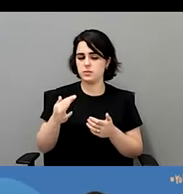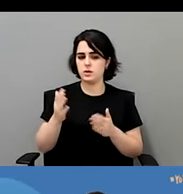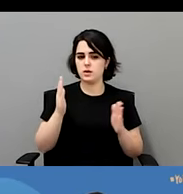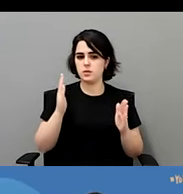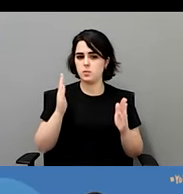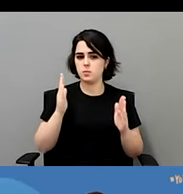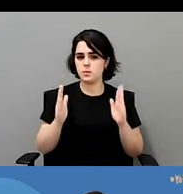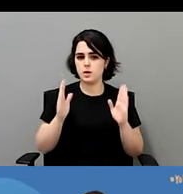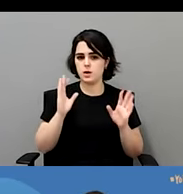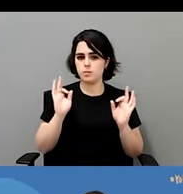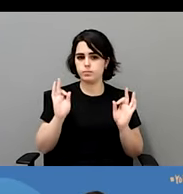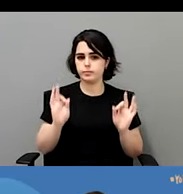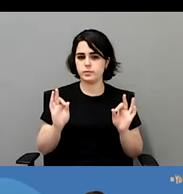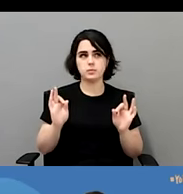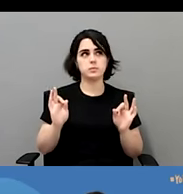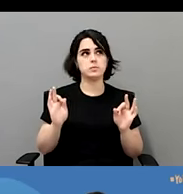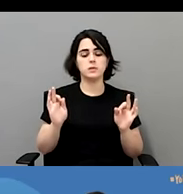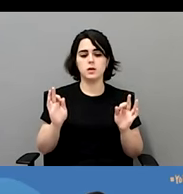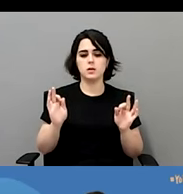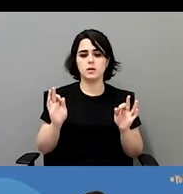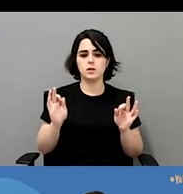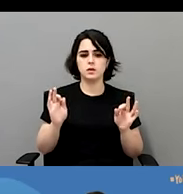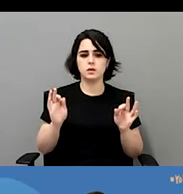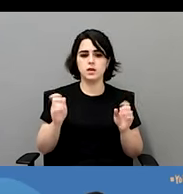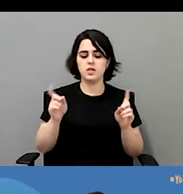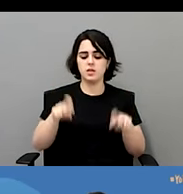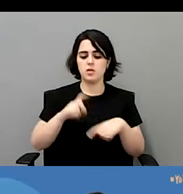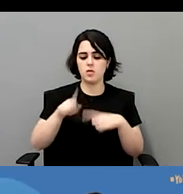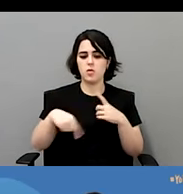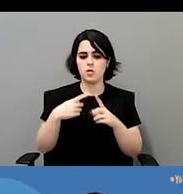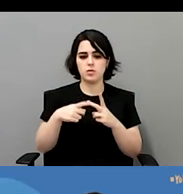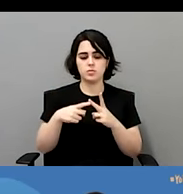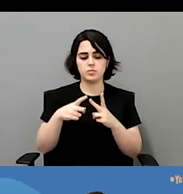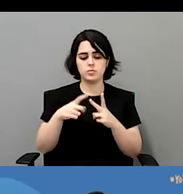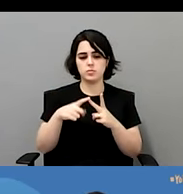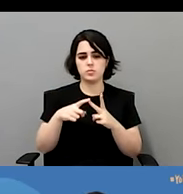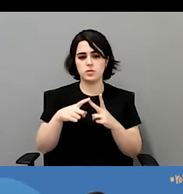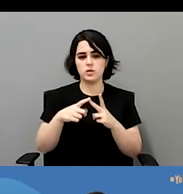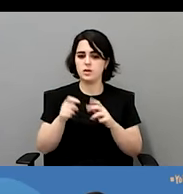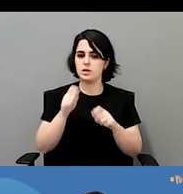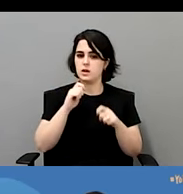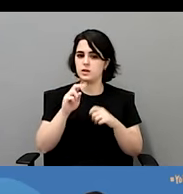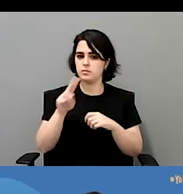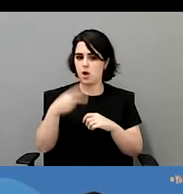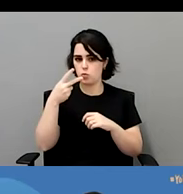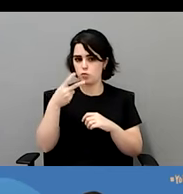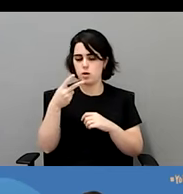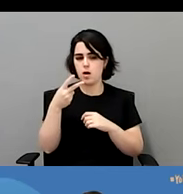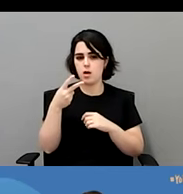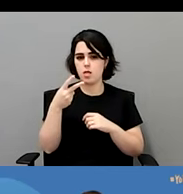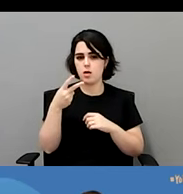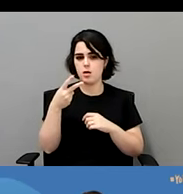suficiente, te citan para una segunda entrevista en la